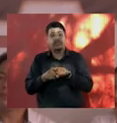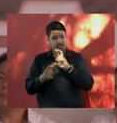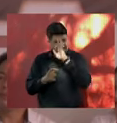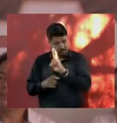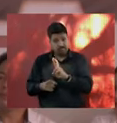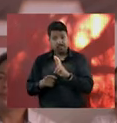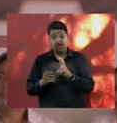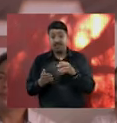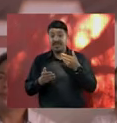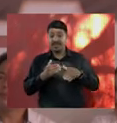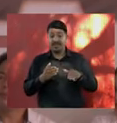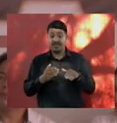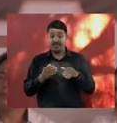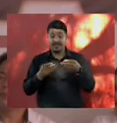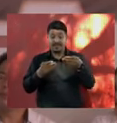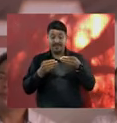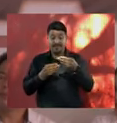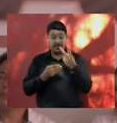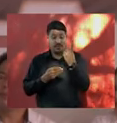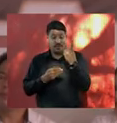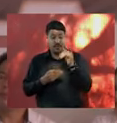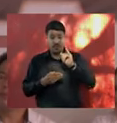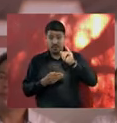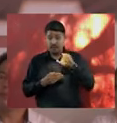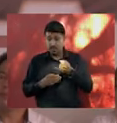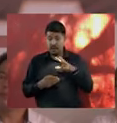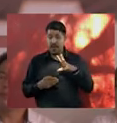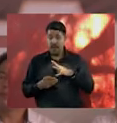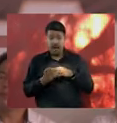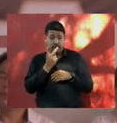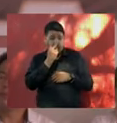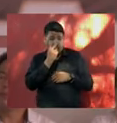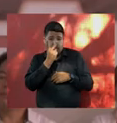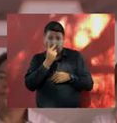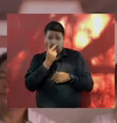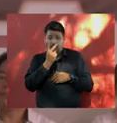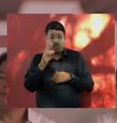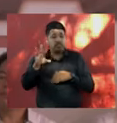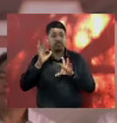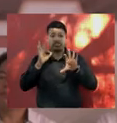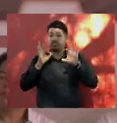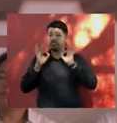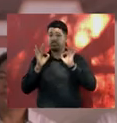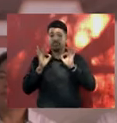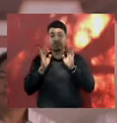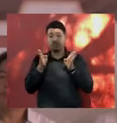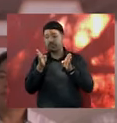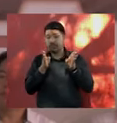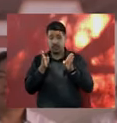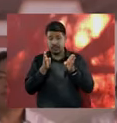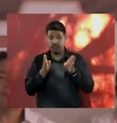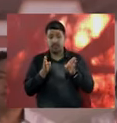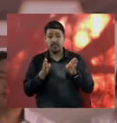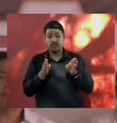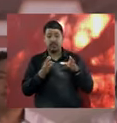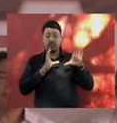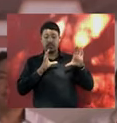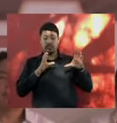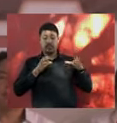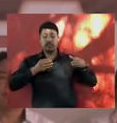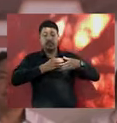2 opciones en la boleta, solo 2. Una, la que representamos los partidos de